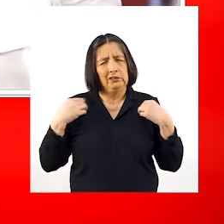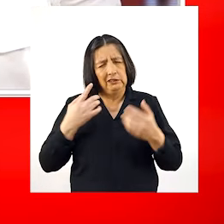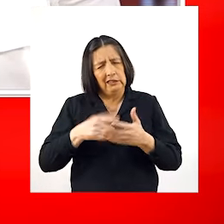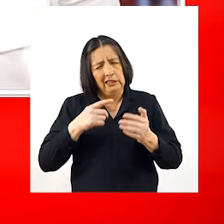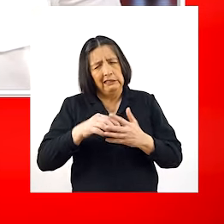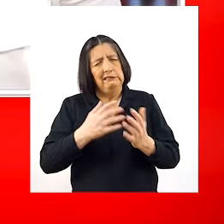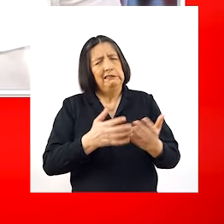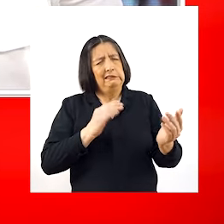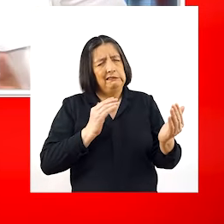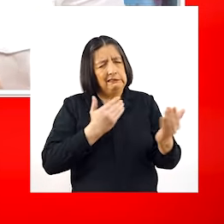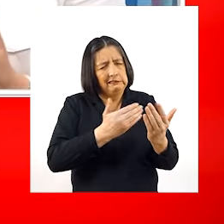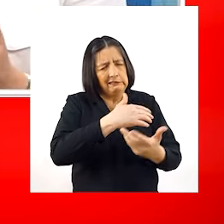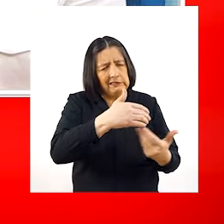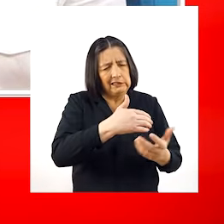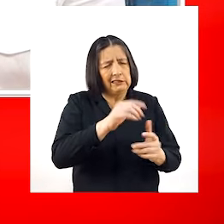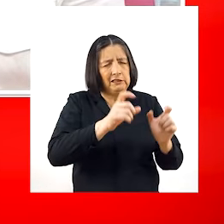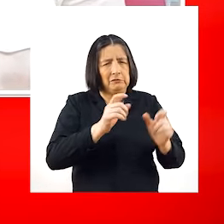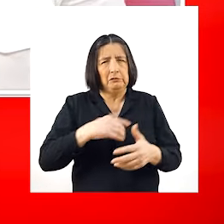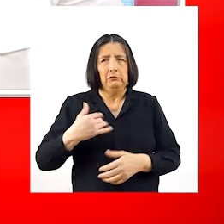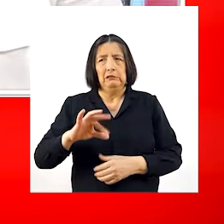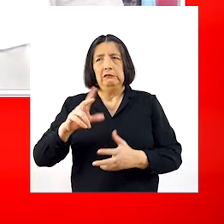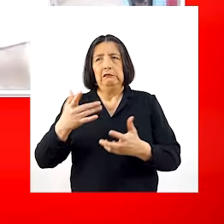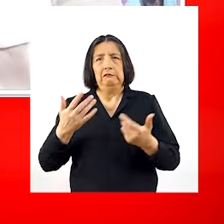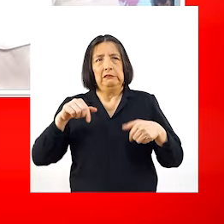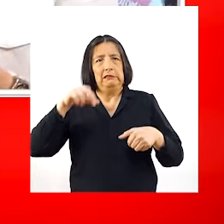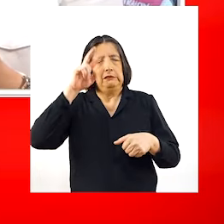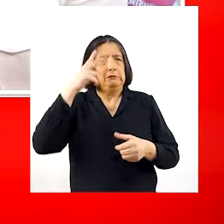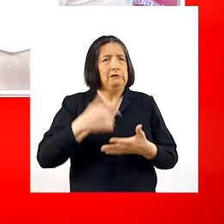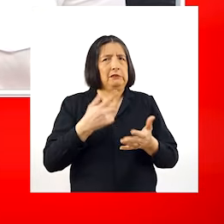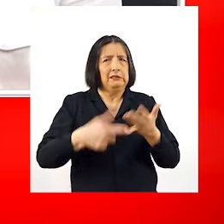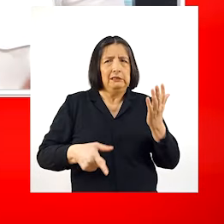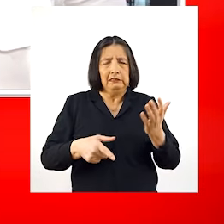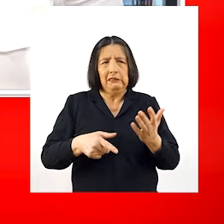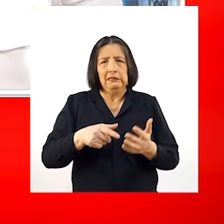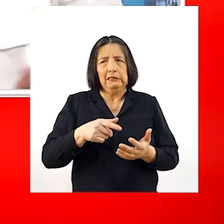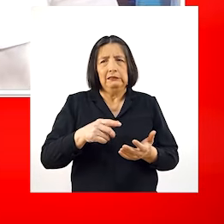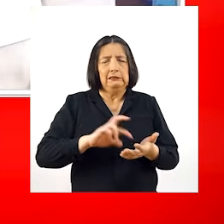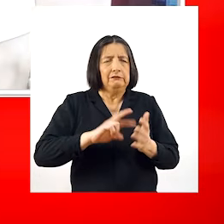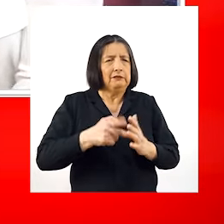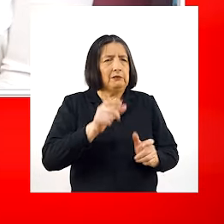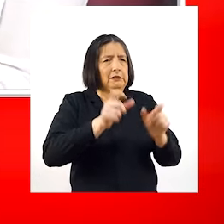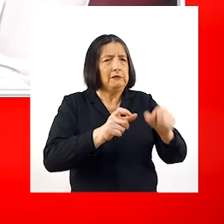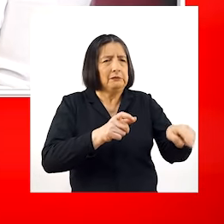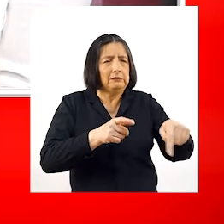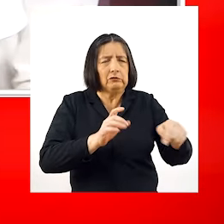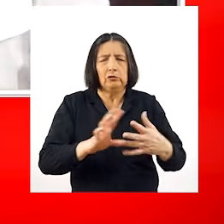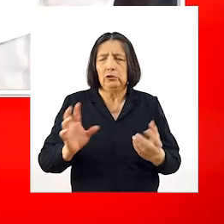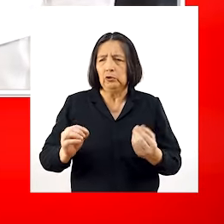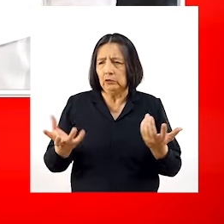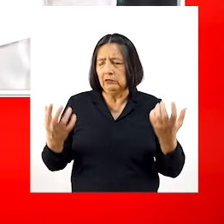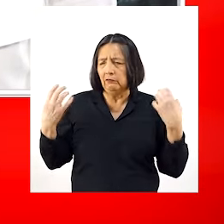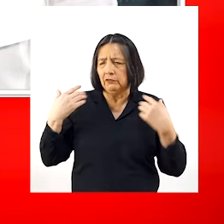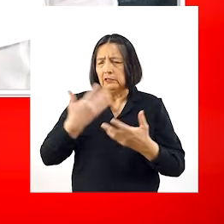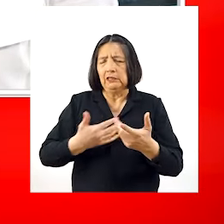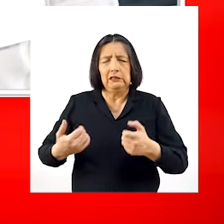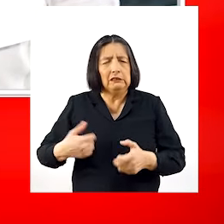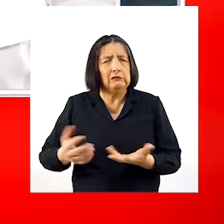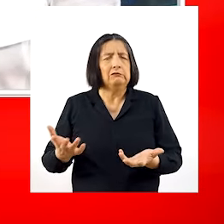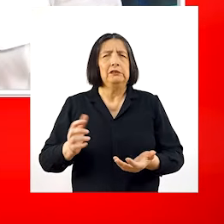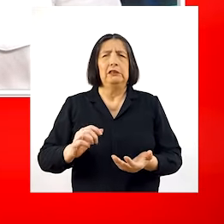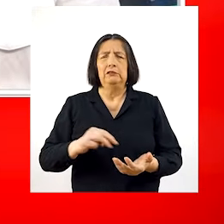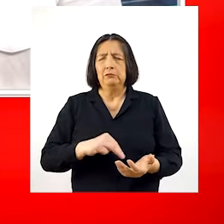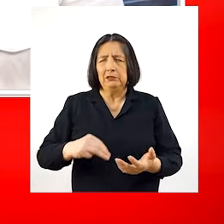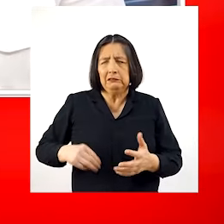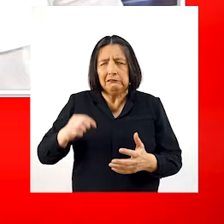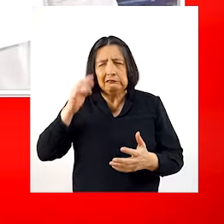y vemos la delincuencia que está imperando en el país. ¿Qué implica para la ciudadanía, para esta entidad del Ministerio del Interior,